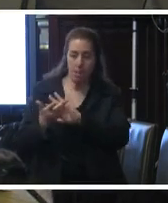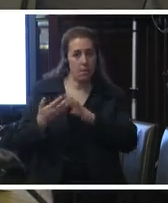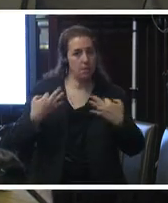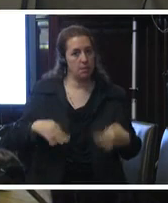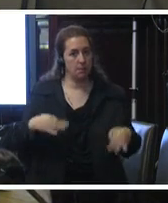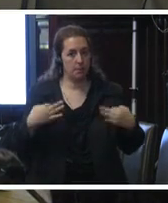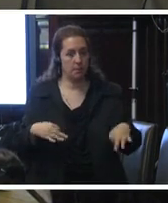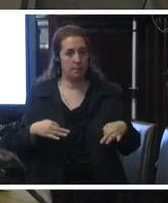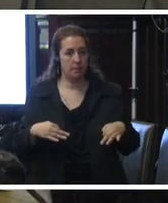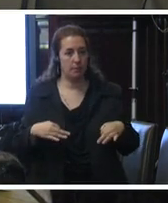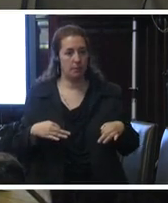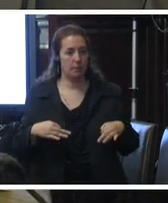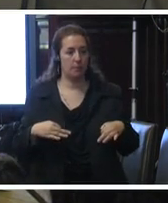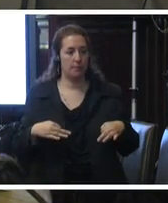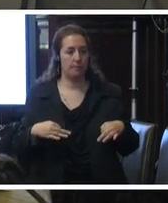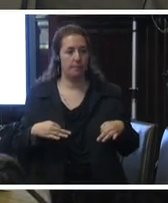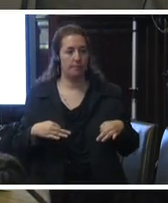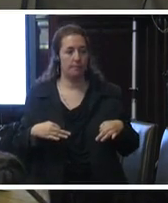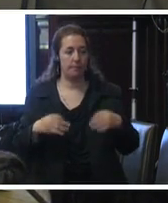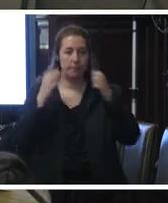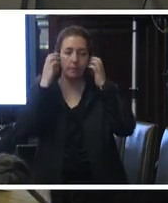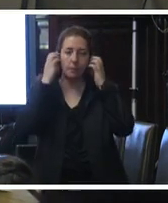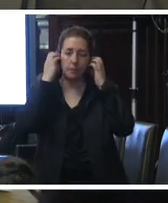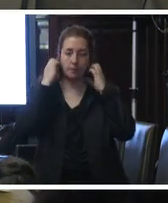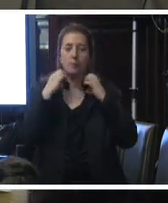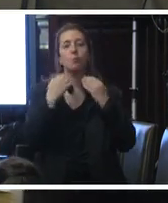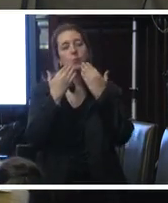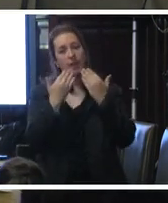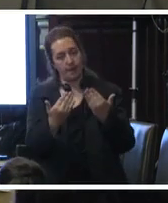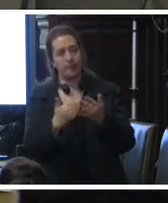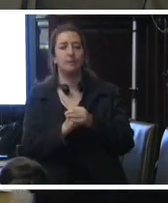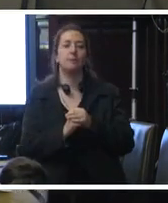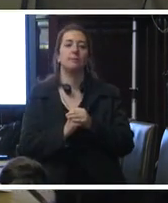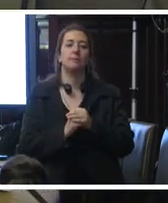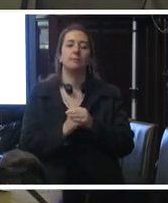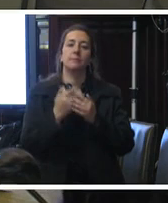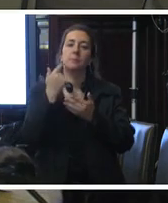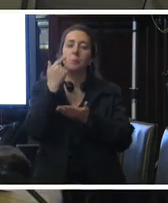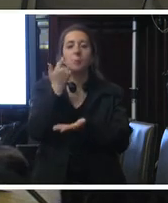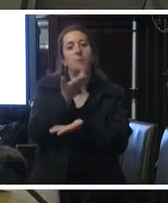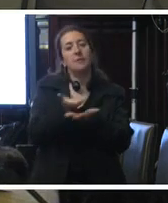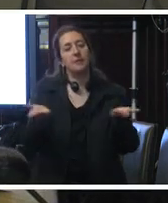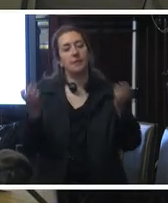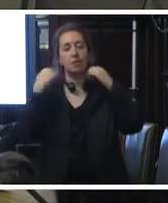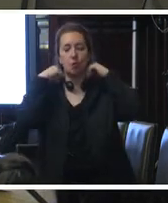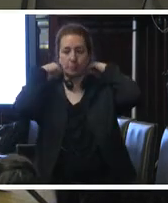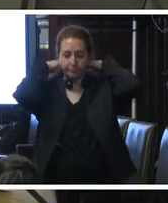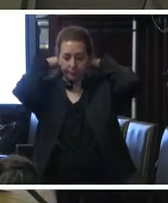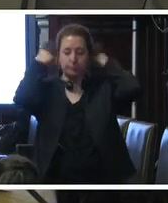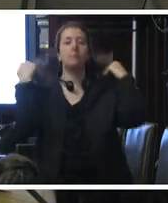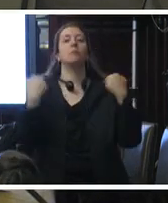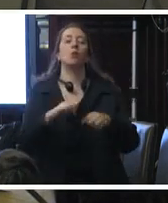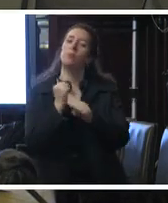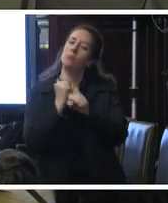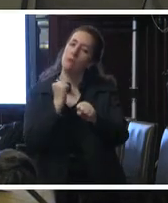Muchísimas gracias, Presidenta. Muchísimas gracias por sus presentaciones, por sus testimonios, por